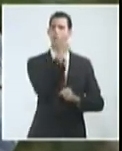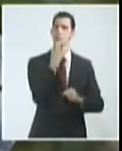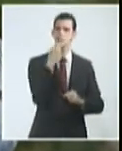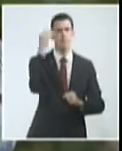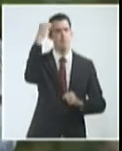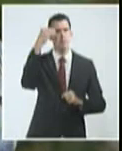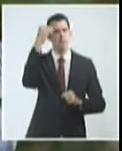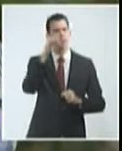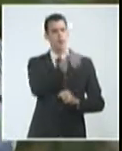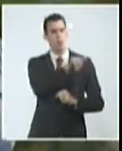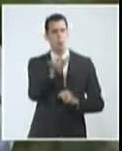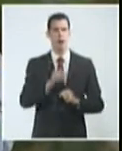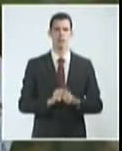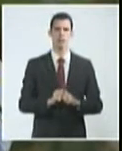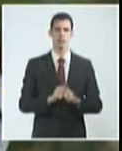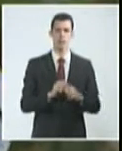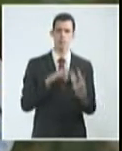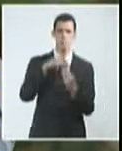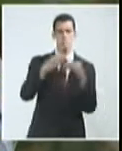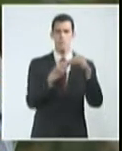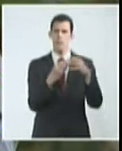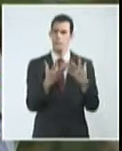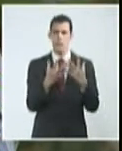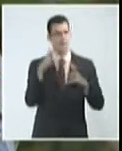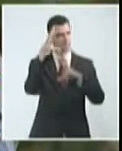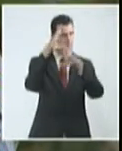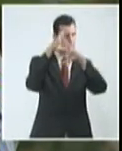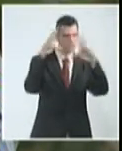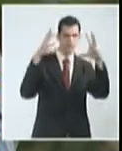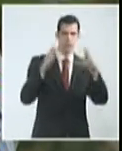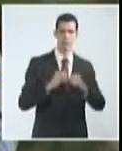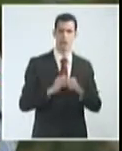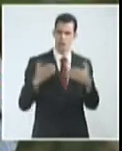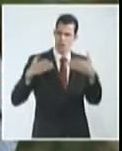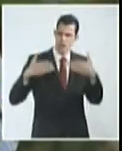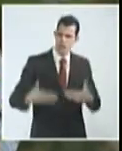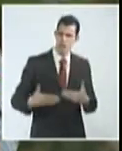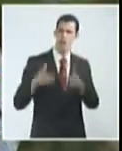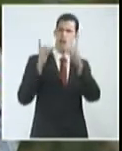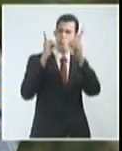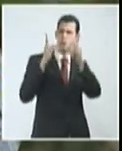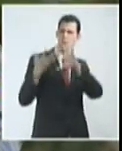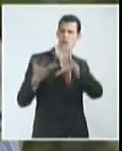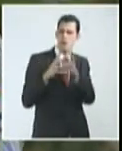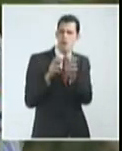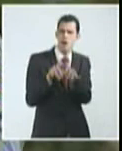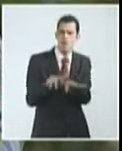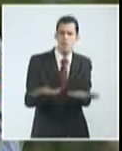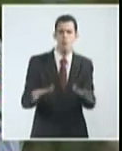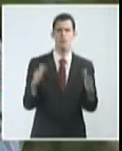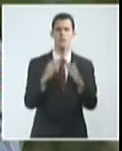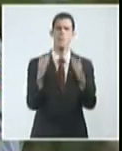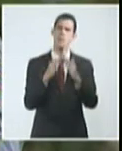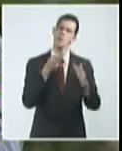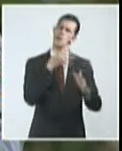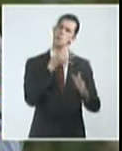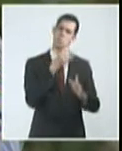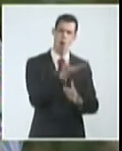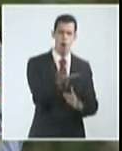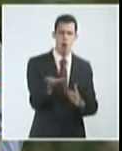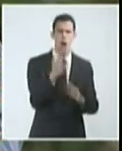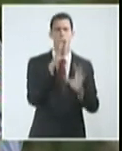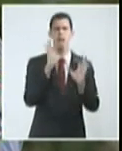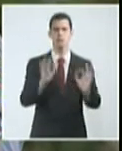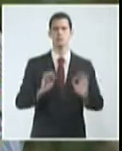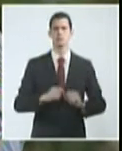ciencia, ética en la práctica política. Y por eso yo creo que el trabajo en los barrios llegó para quedarse, no solo llegó